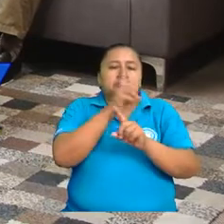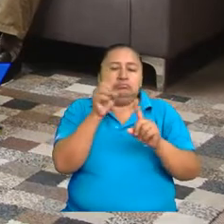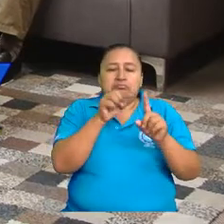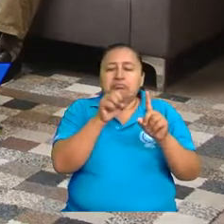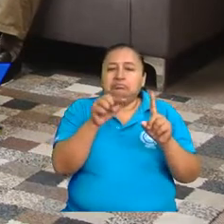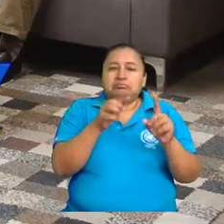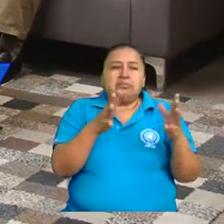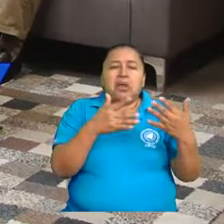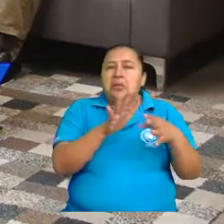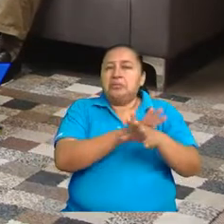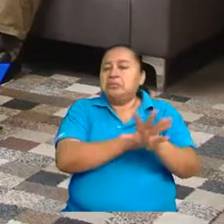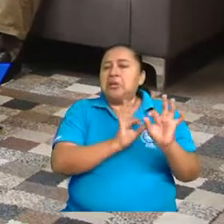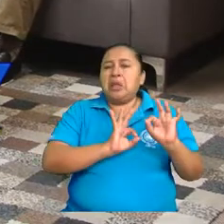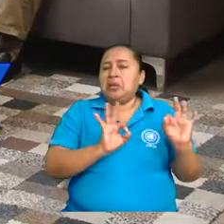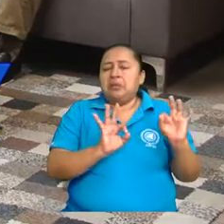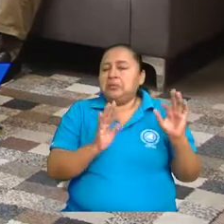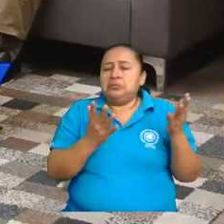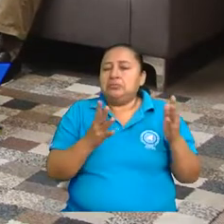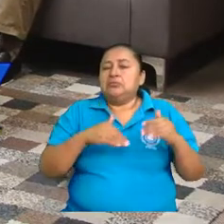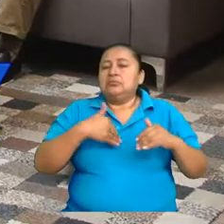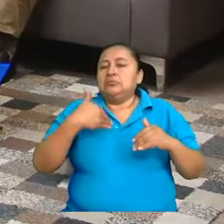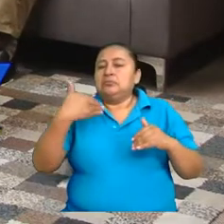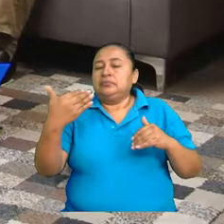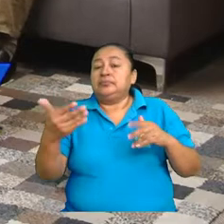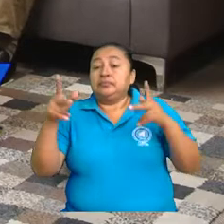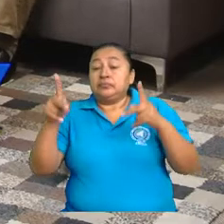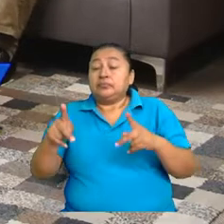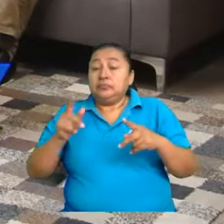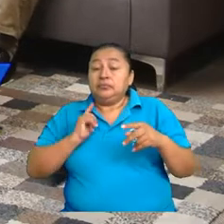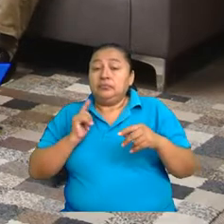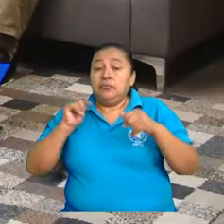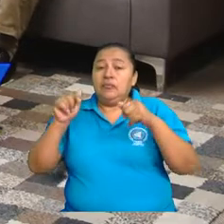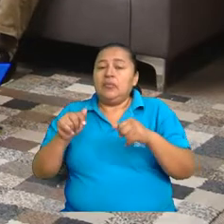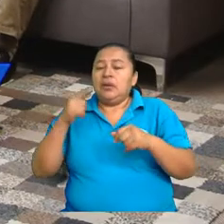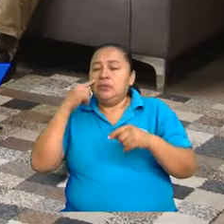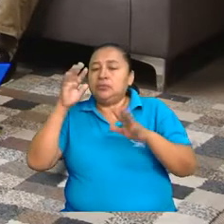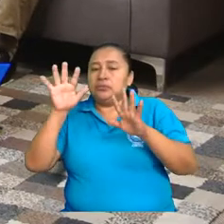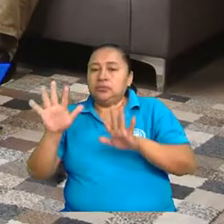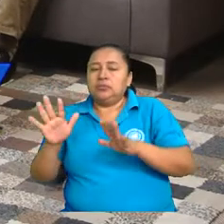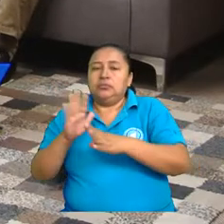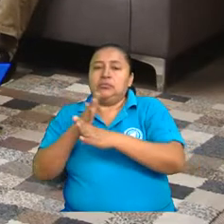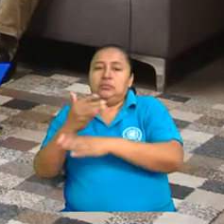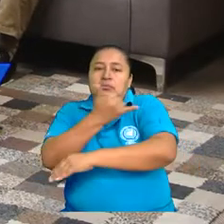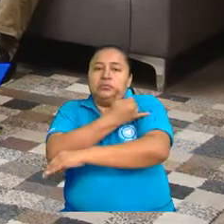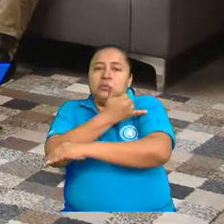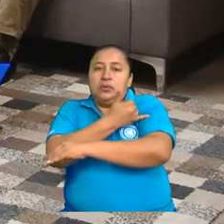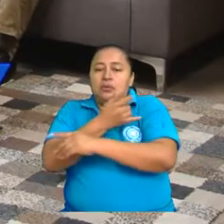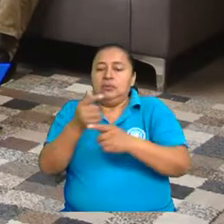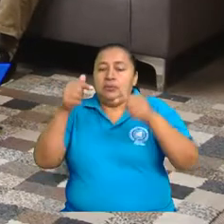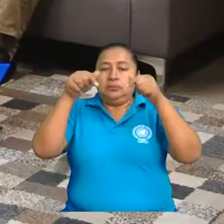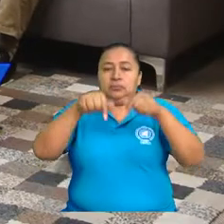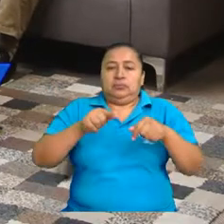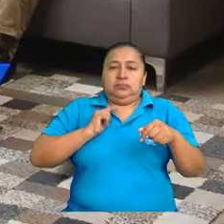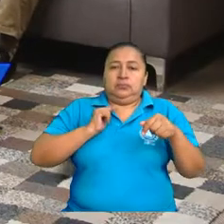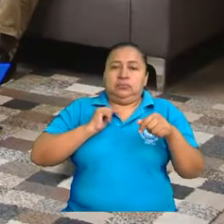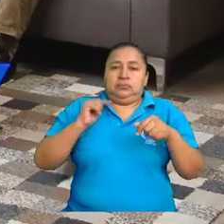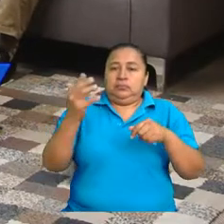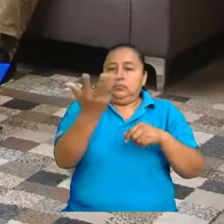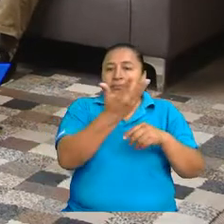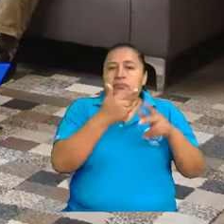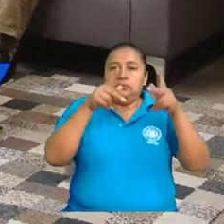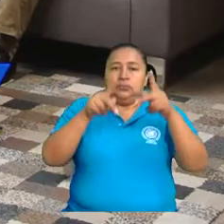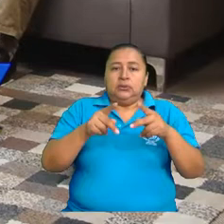es diferente al que tiene síntomas. Claro. ¿Verdad? Y ese que tiene síntomas lo tenemos guardado a nivel hospitalario. Hasta este momento, de todos